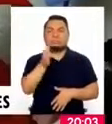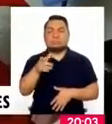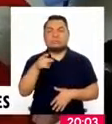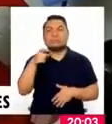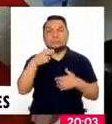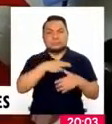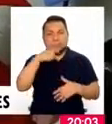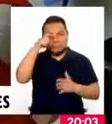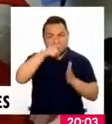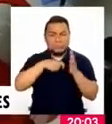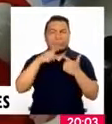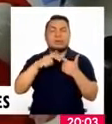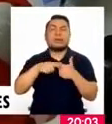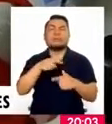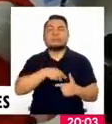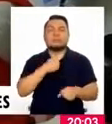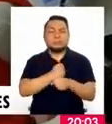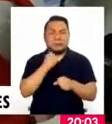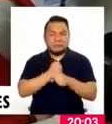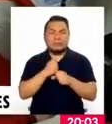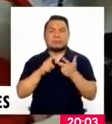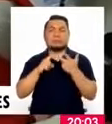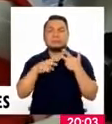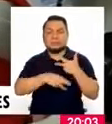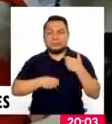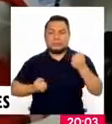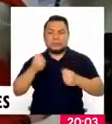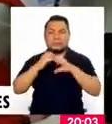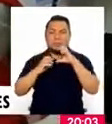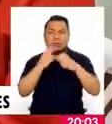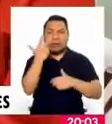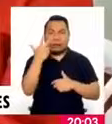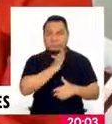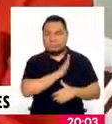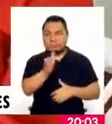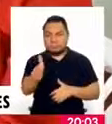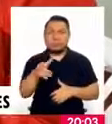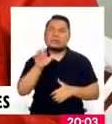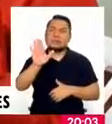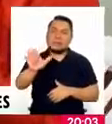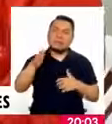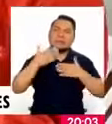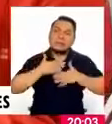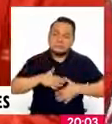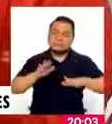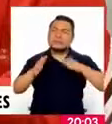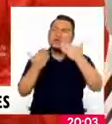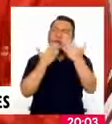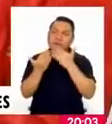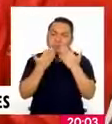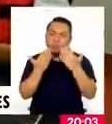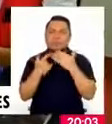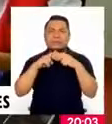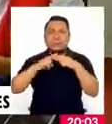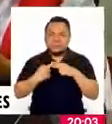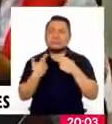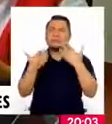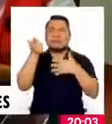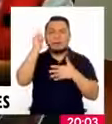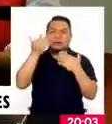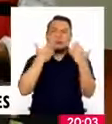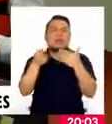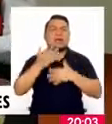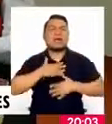Minas, Trabajo y Promoción del Empleo y Transportes y Comunicaciones. El objetivo, iniciar el diálogo y regresar